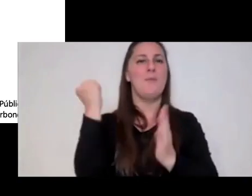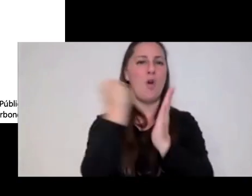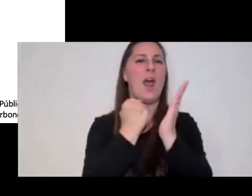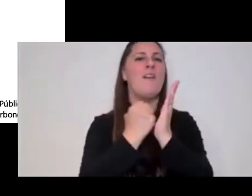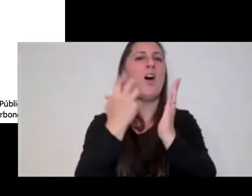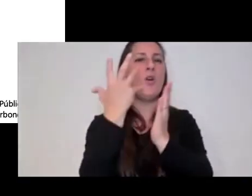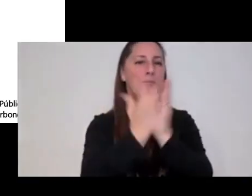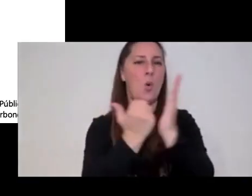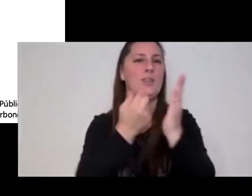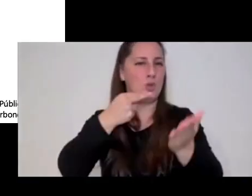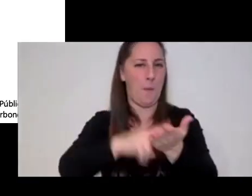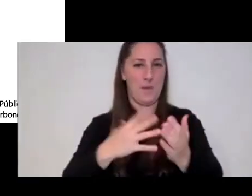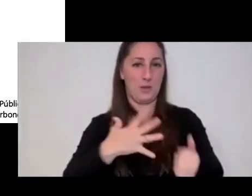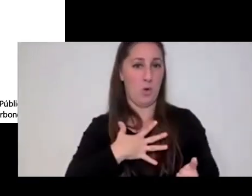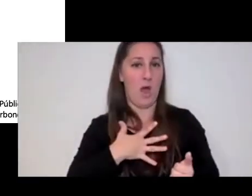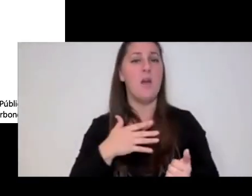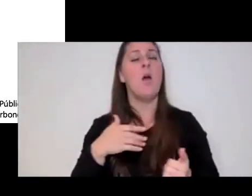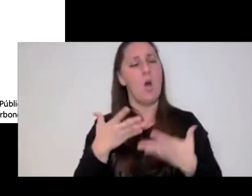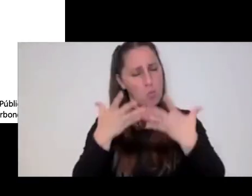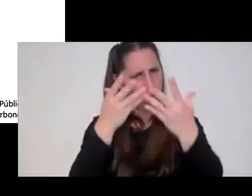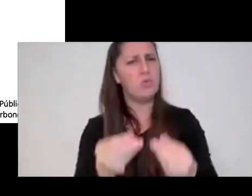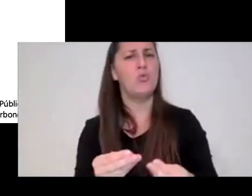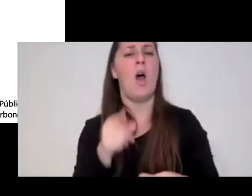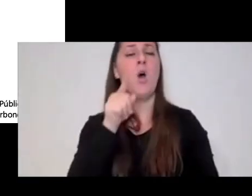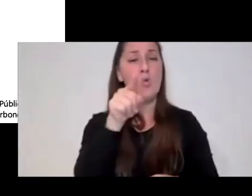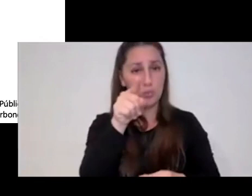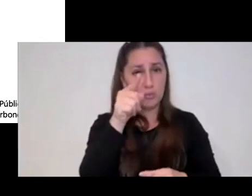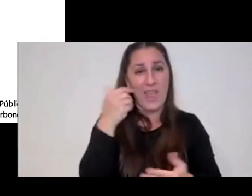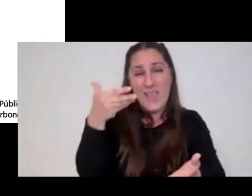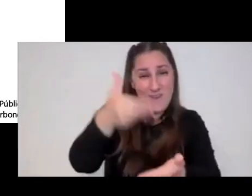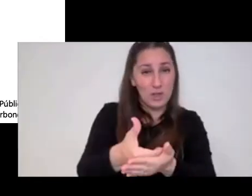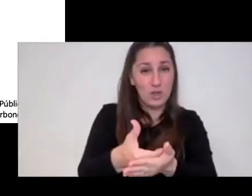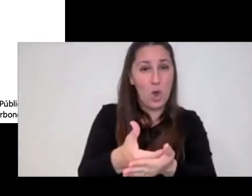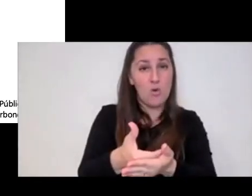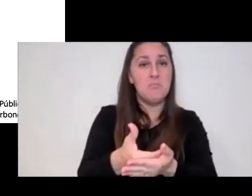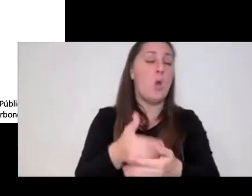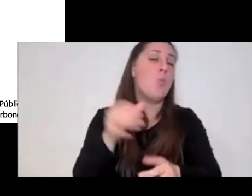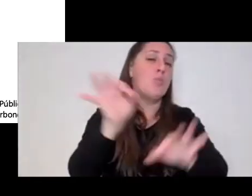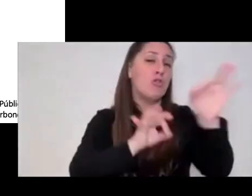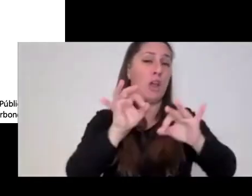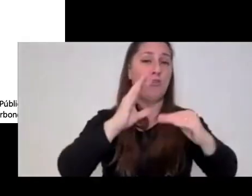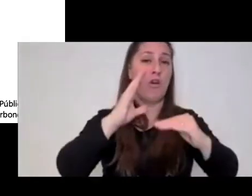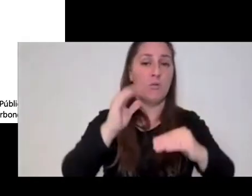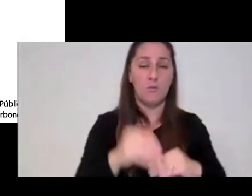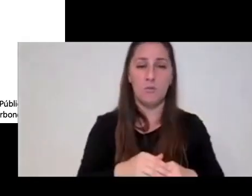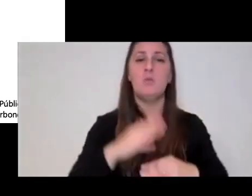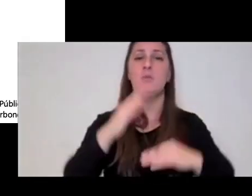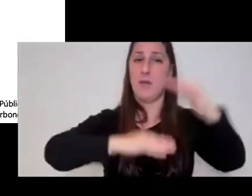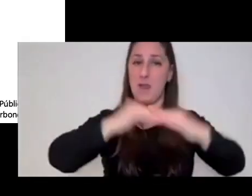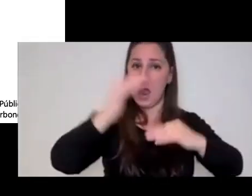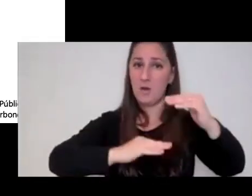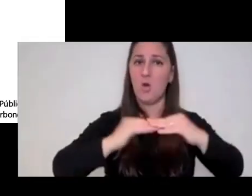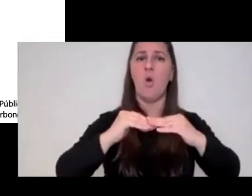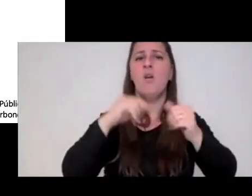Le voy a tender una mano. Si usted realiza una inversión en un proyecto inmobiliario, con todos los elementos generales